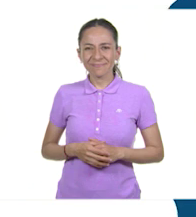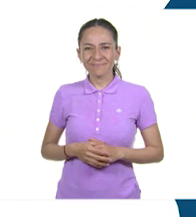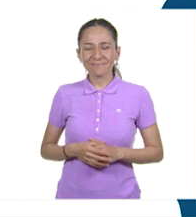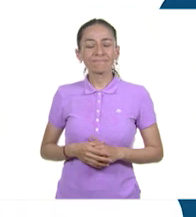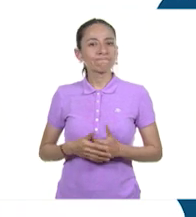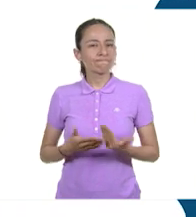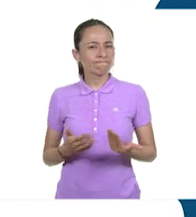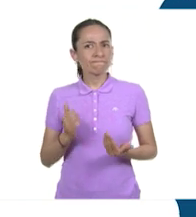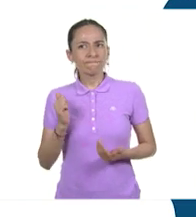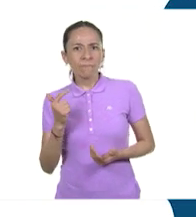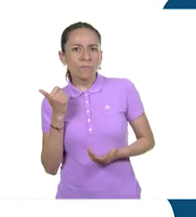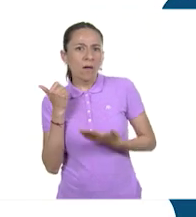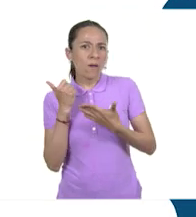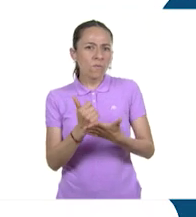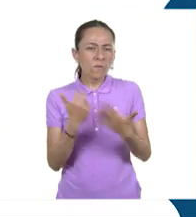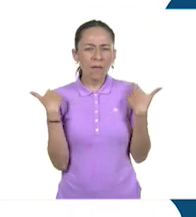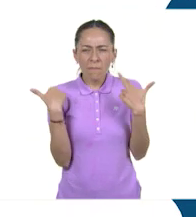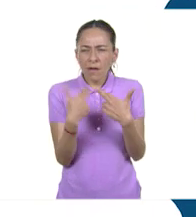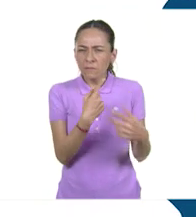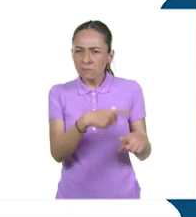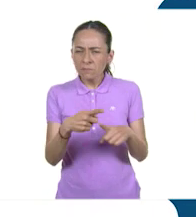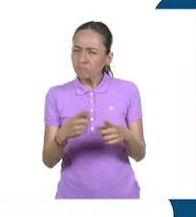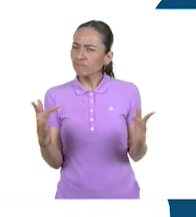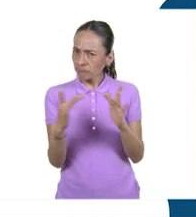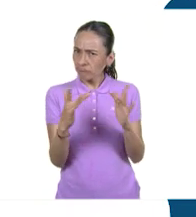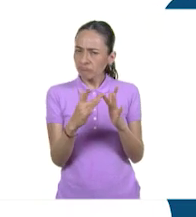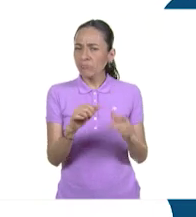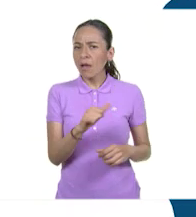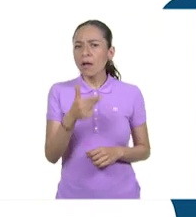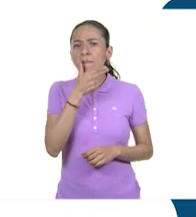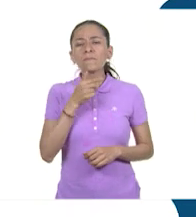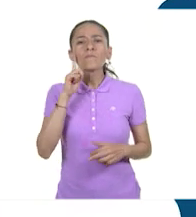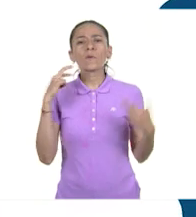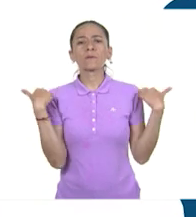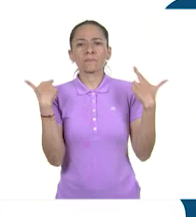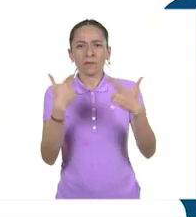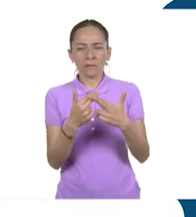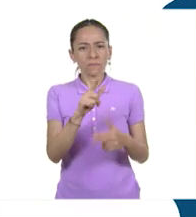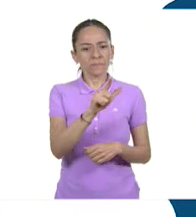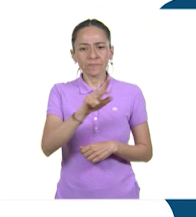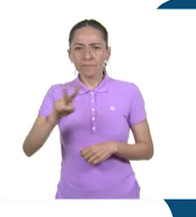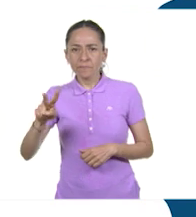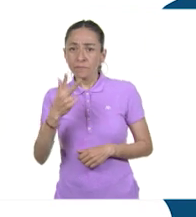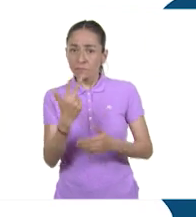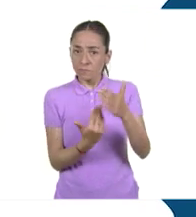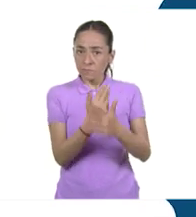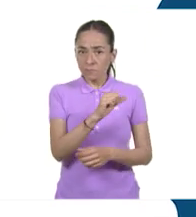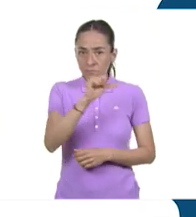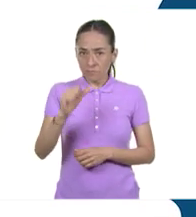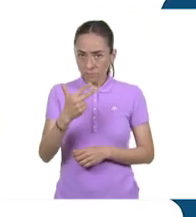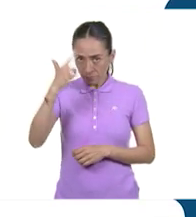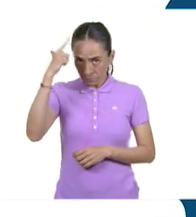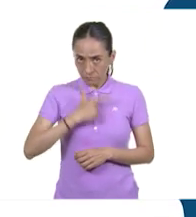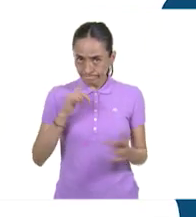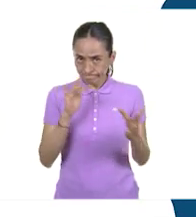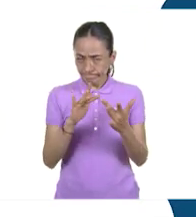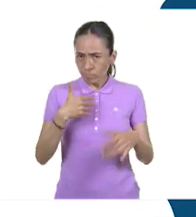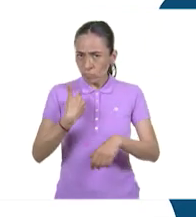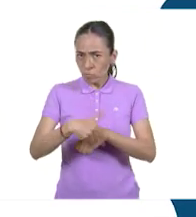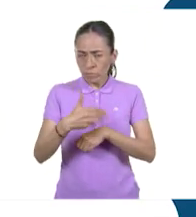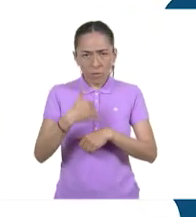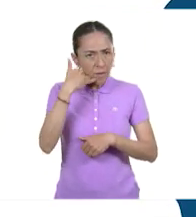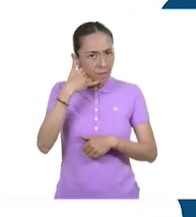Para solicitar apoyo pedagógico, comunícate con maestras y maestros de lunes a viernes de 8 a 20 horas al